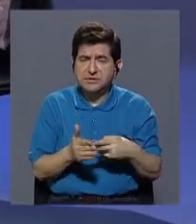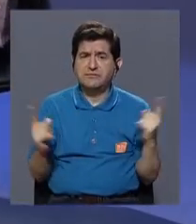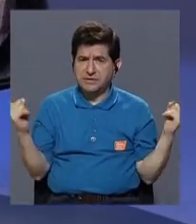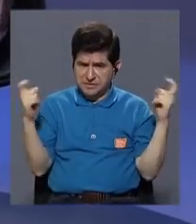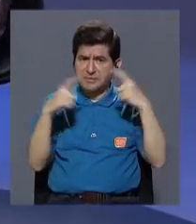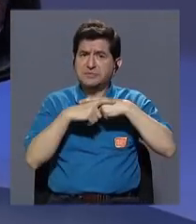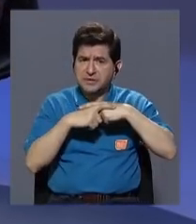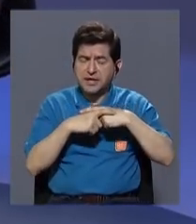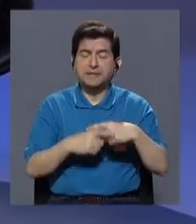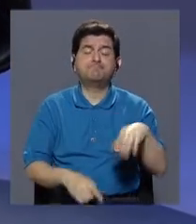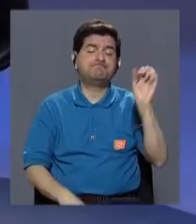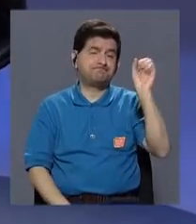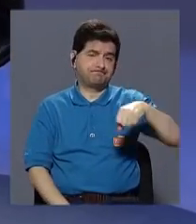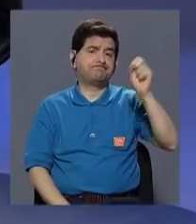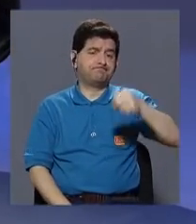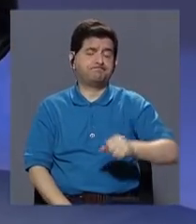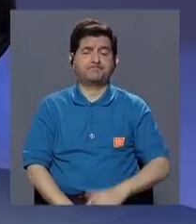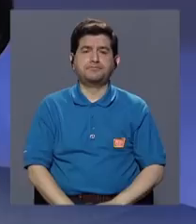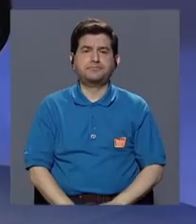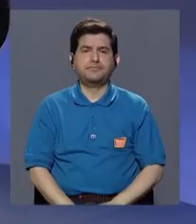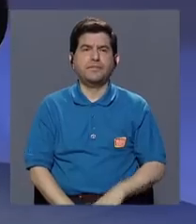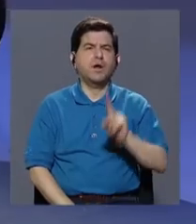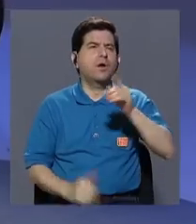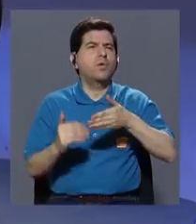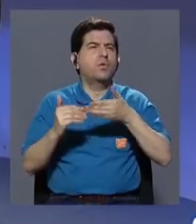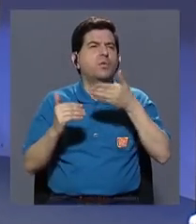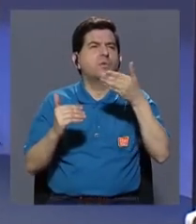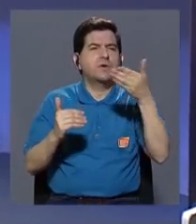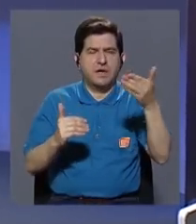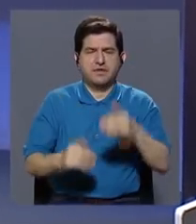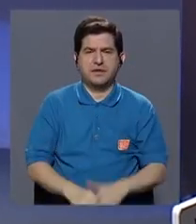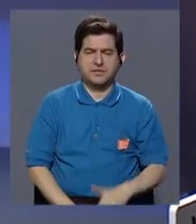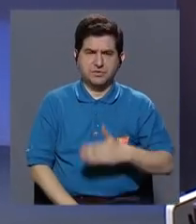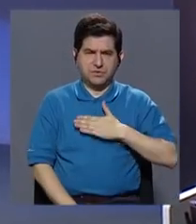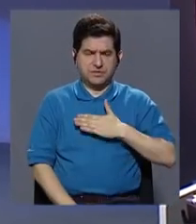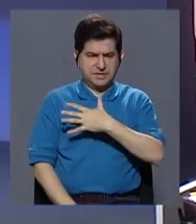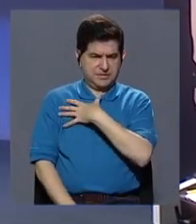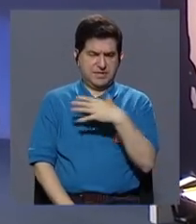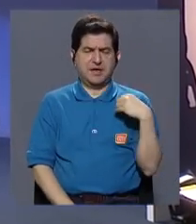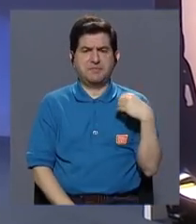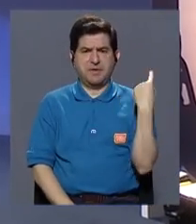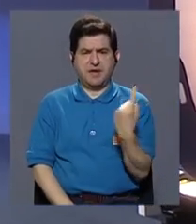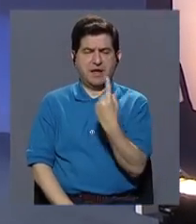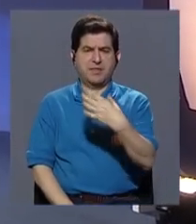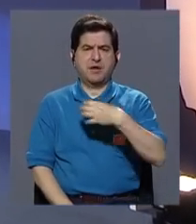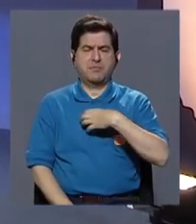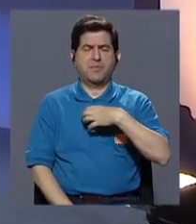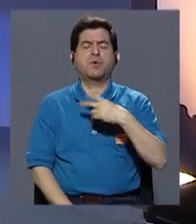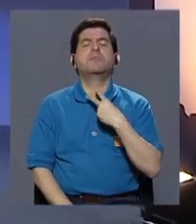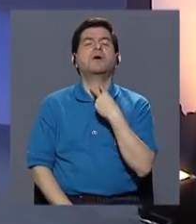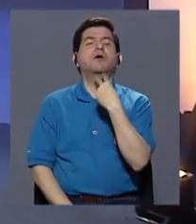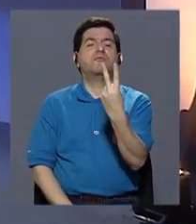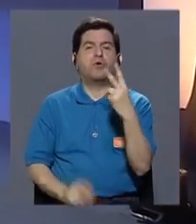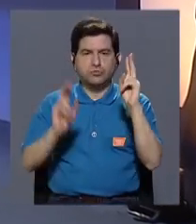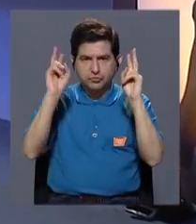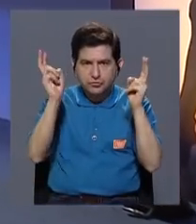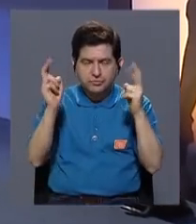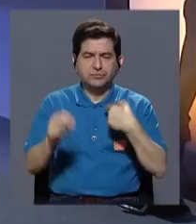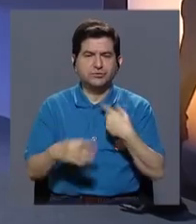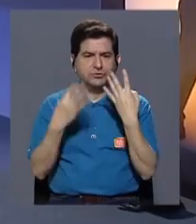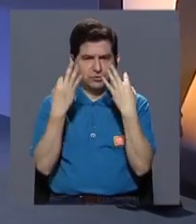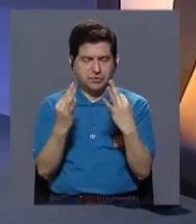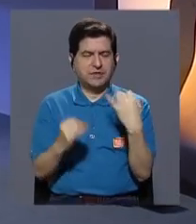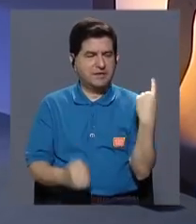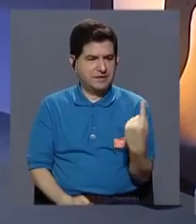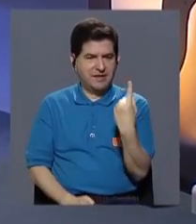complicada sí y una de las cosas bueno a mí que realmente más me gusta es que cada uno tiene su propia voz porque se trata de